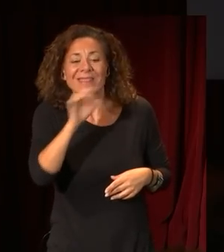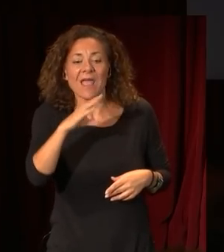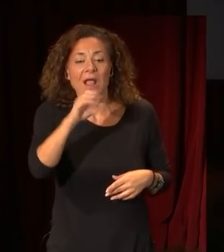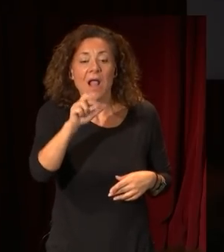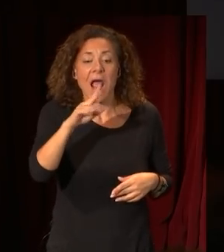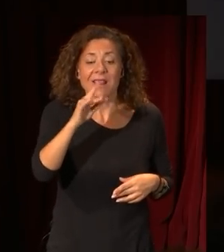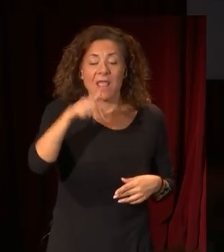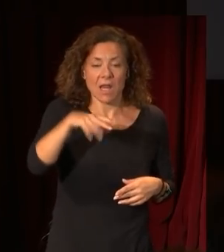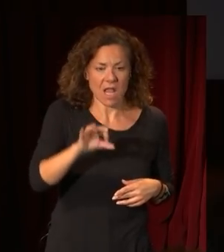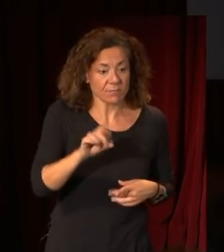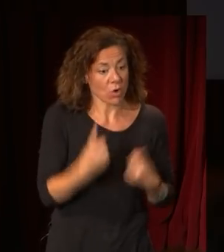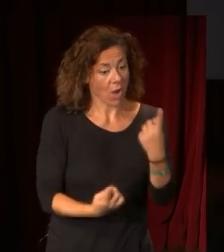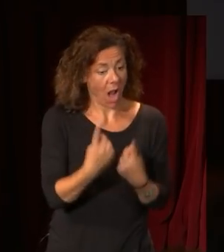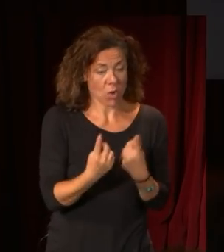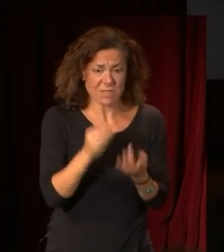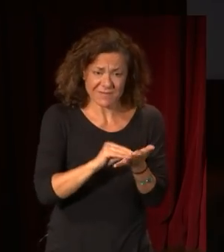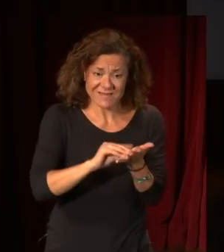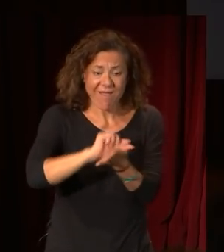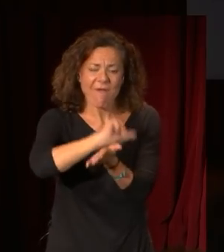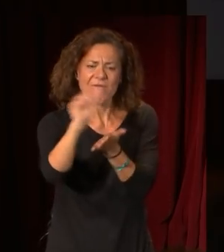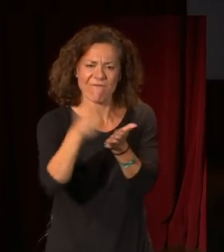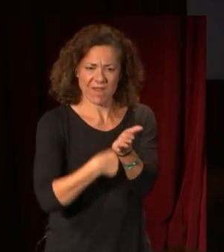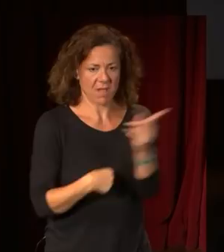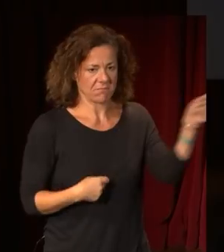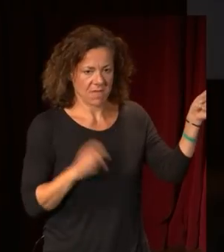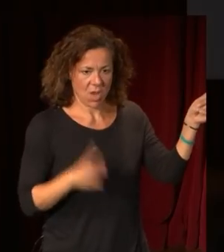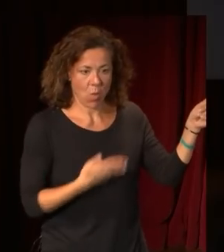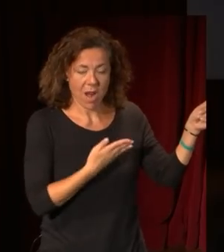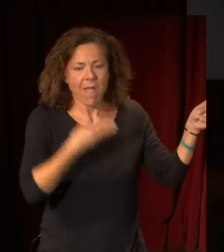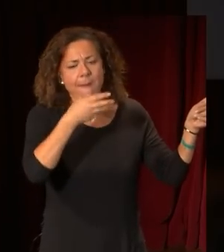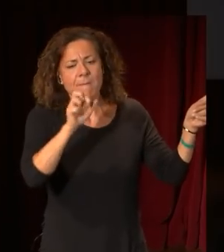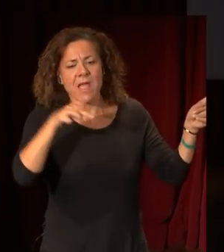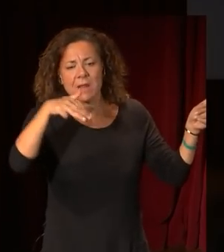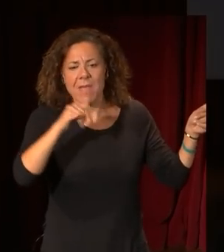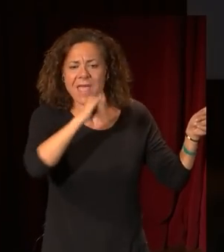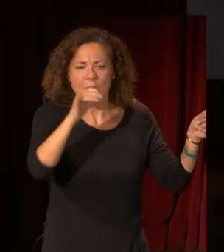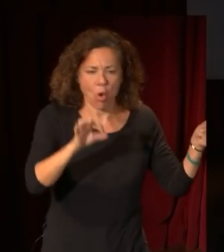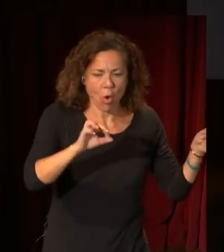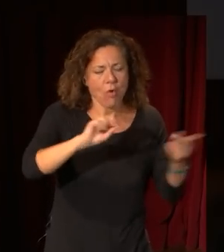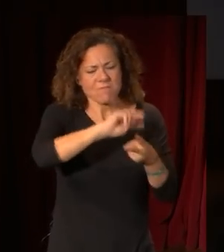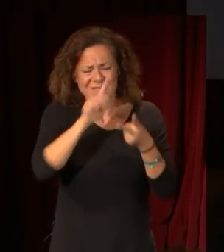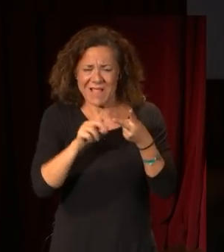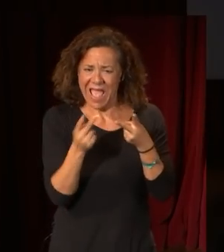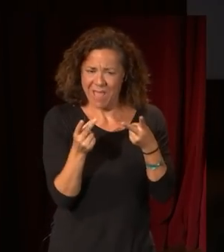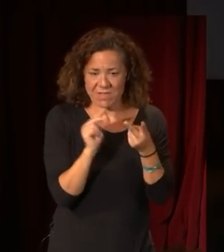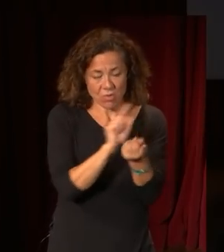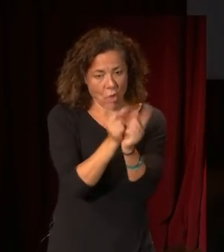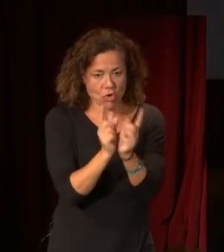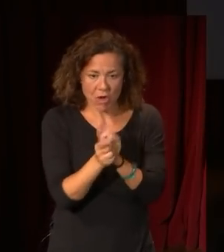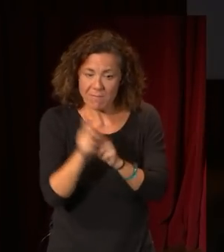y naturalmente también las firmas el firma como bartolomé bermejo vermelho permex o var mayo